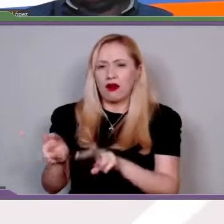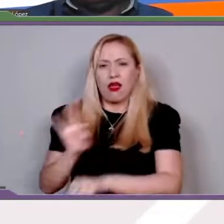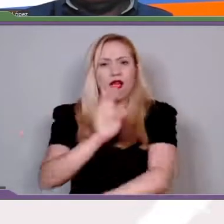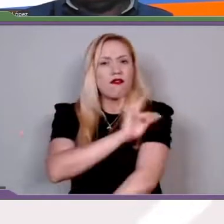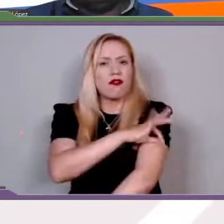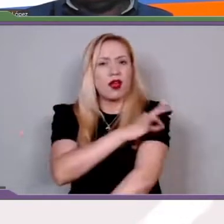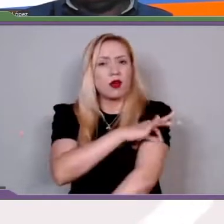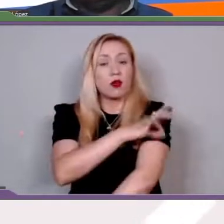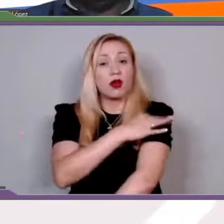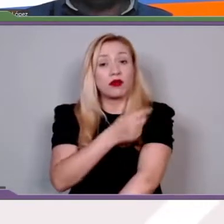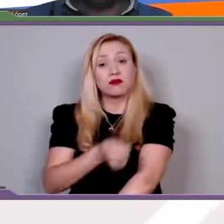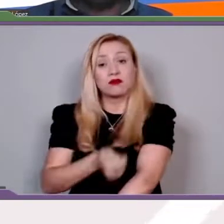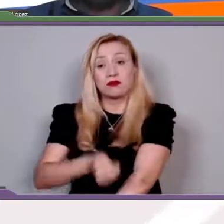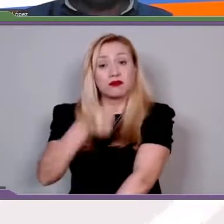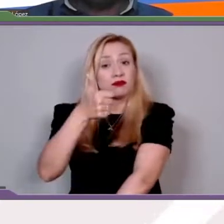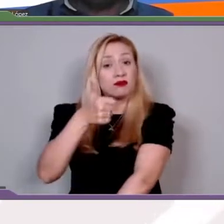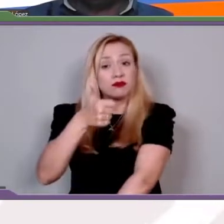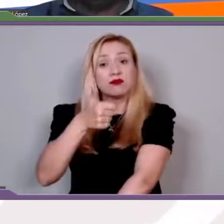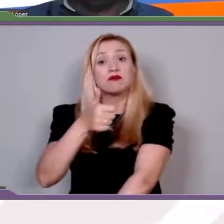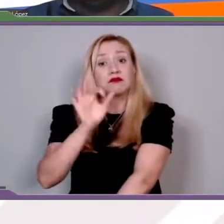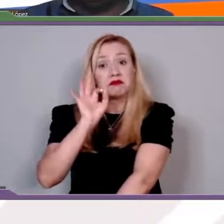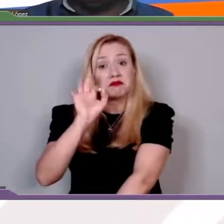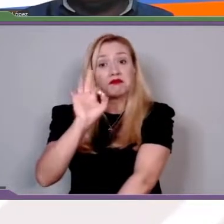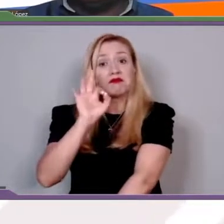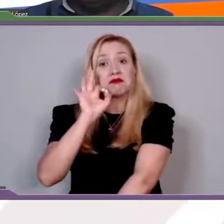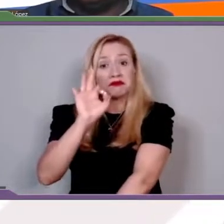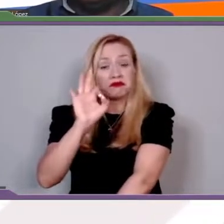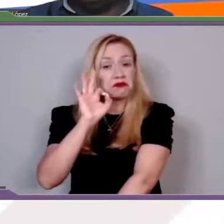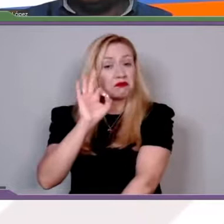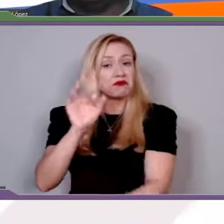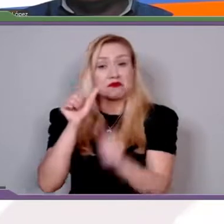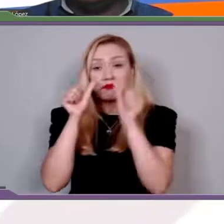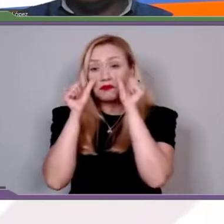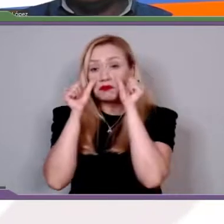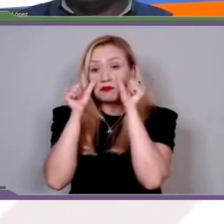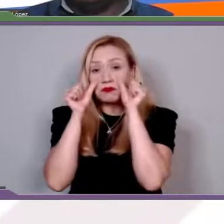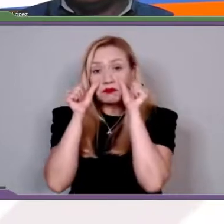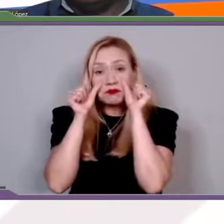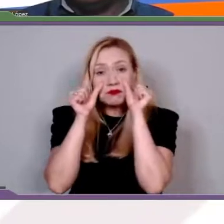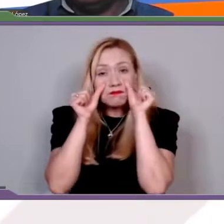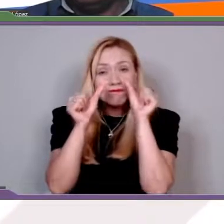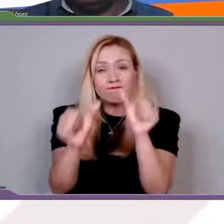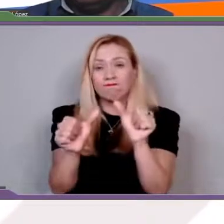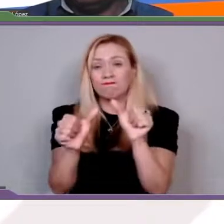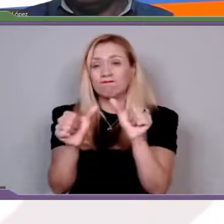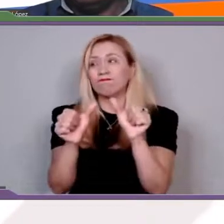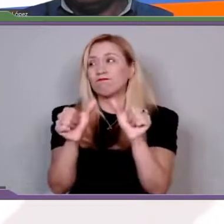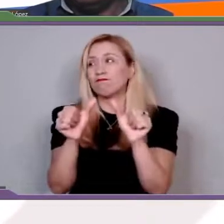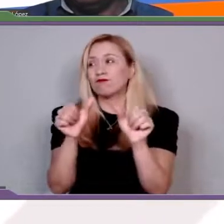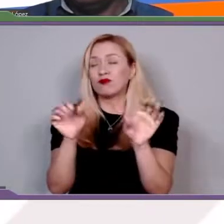un precedente de atención de manera así